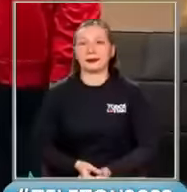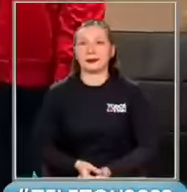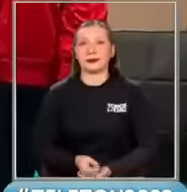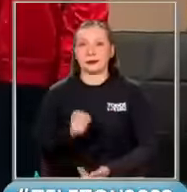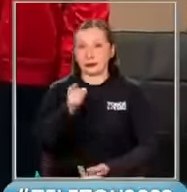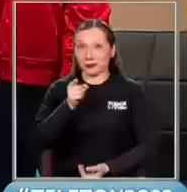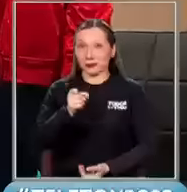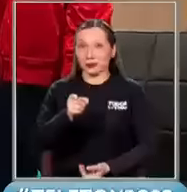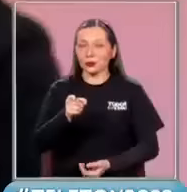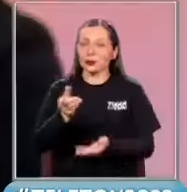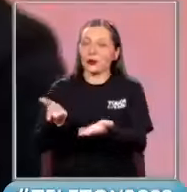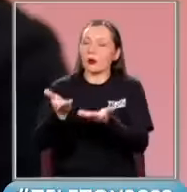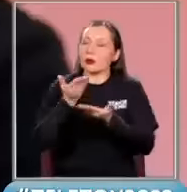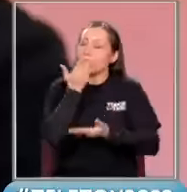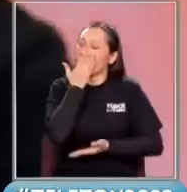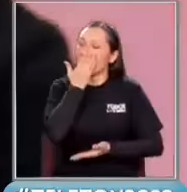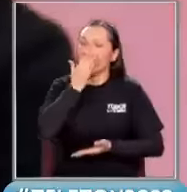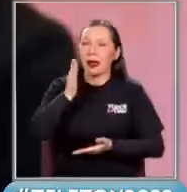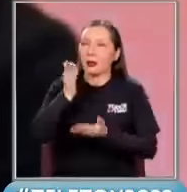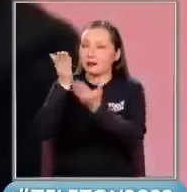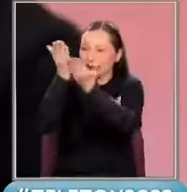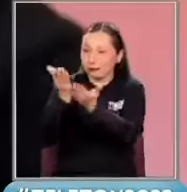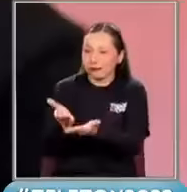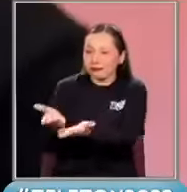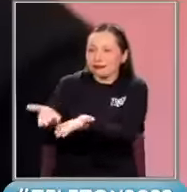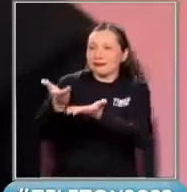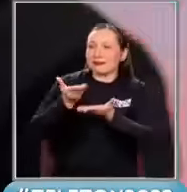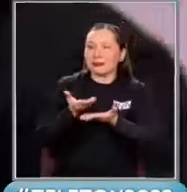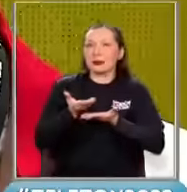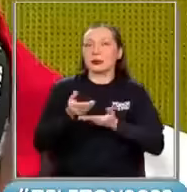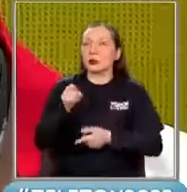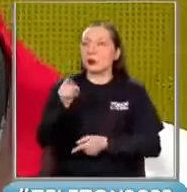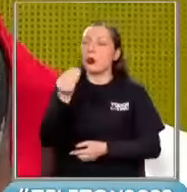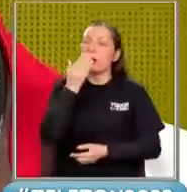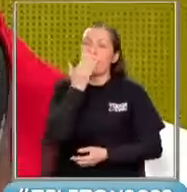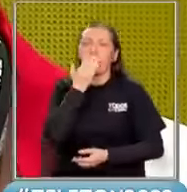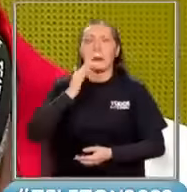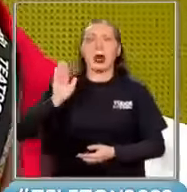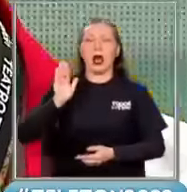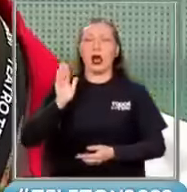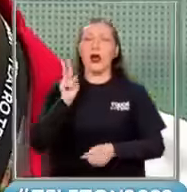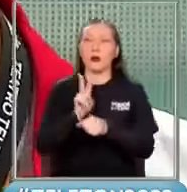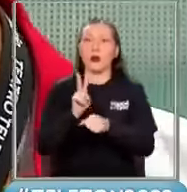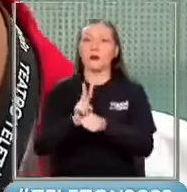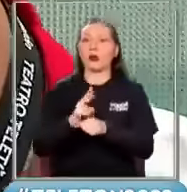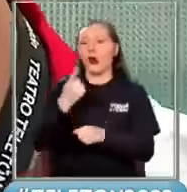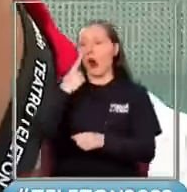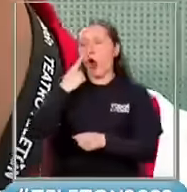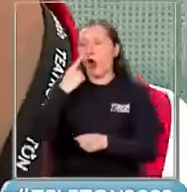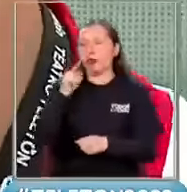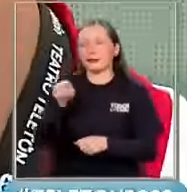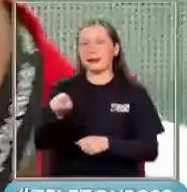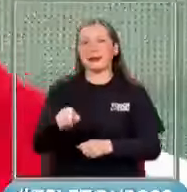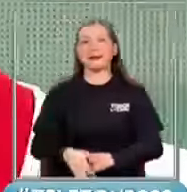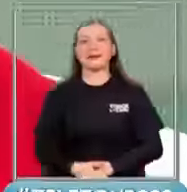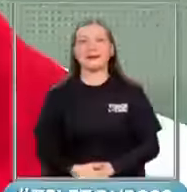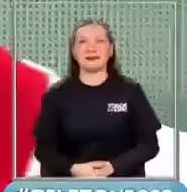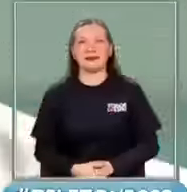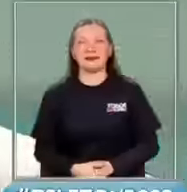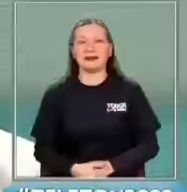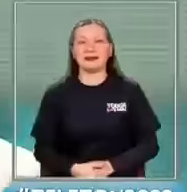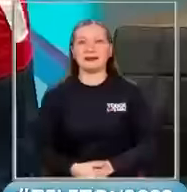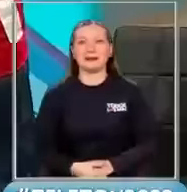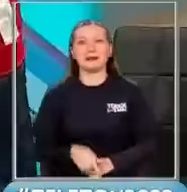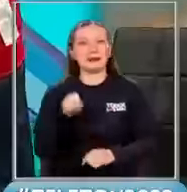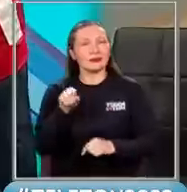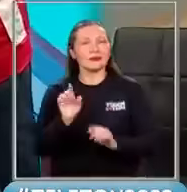usted nos ha dado lo mejor de usted. Digo que usted es un mejor profesor que yo he conocido. Ay,